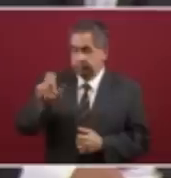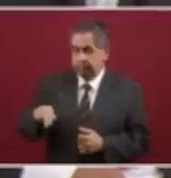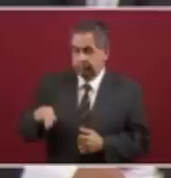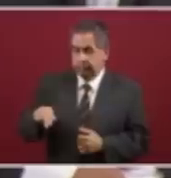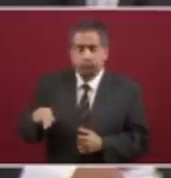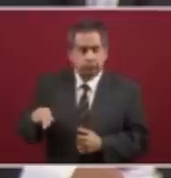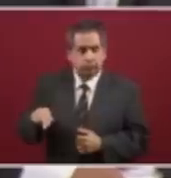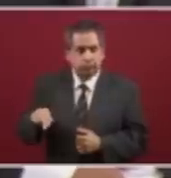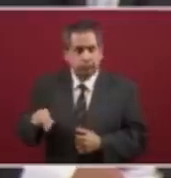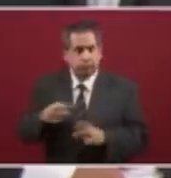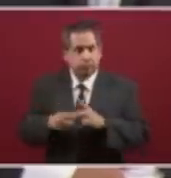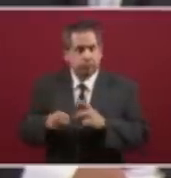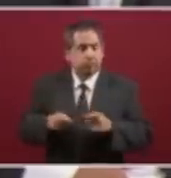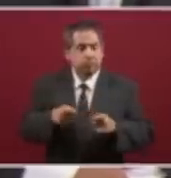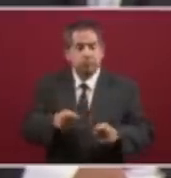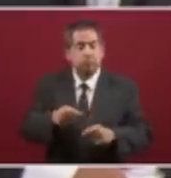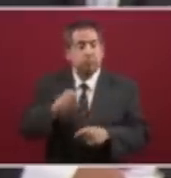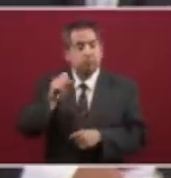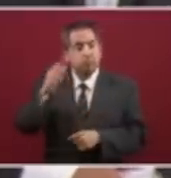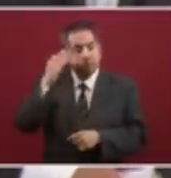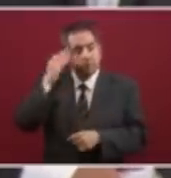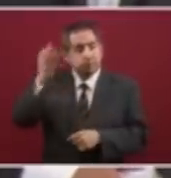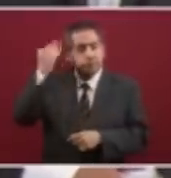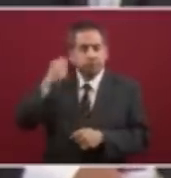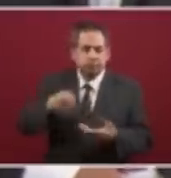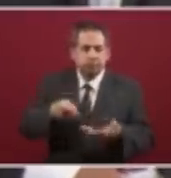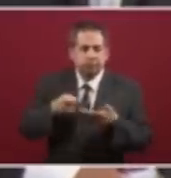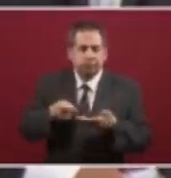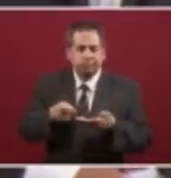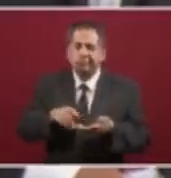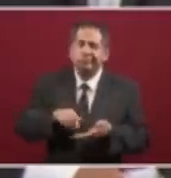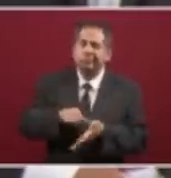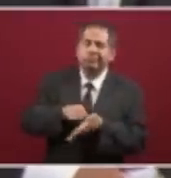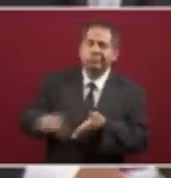y en aquel entonces se desechó